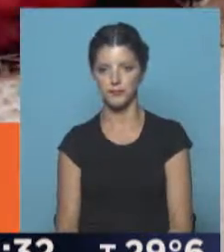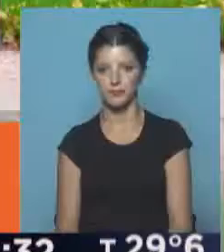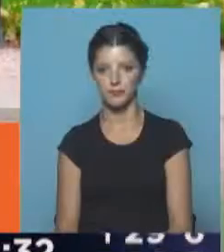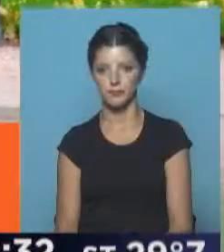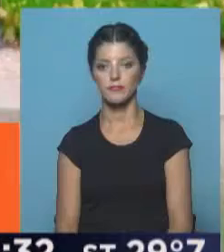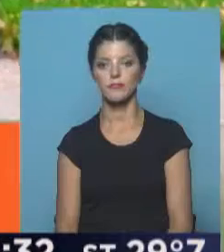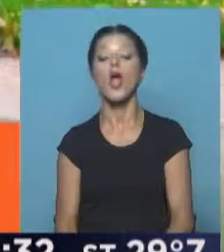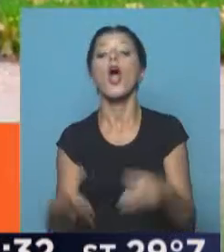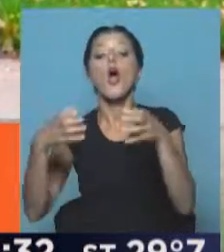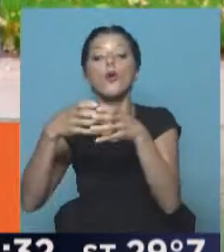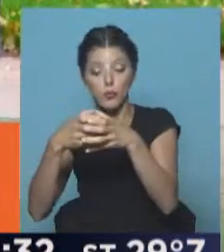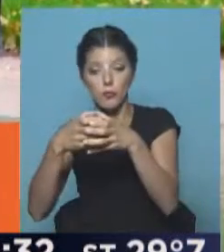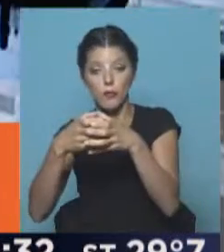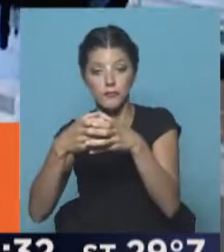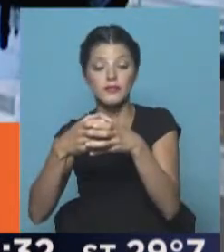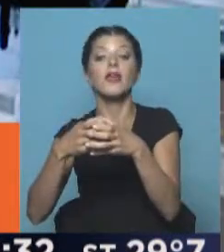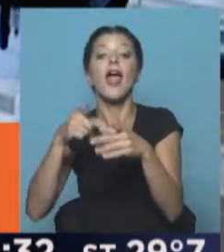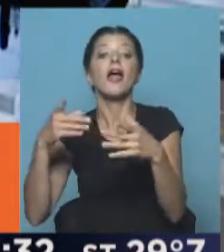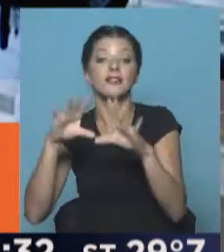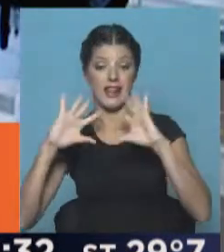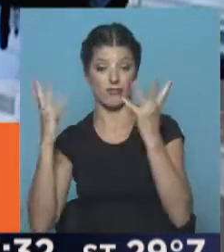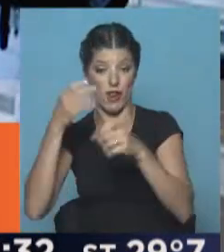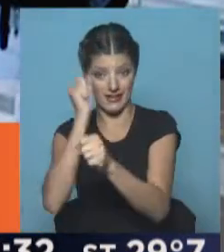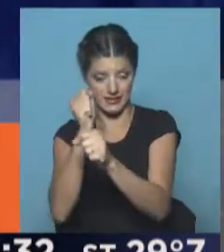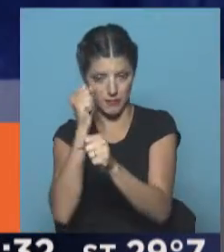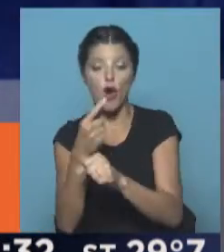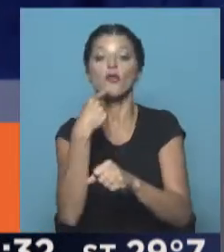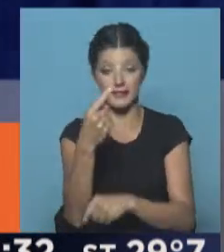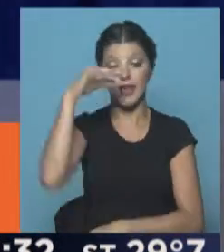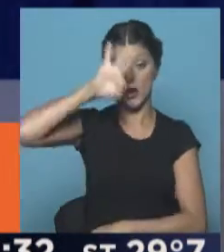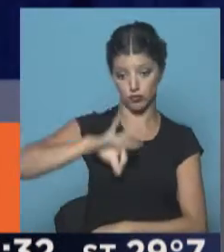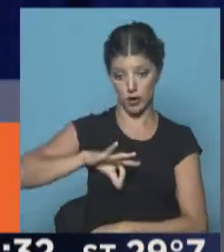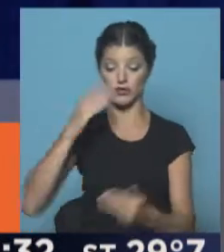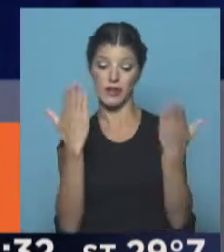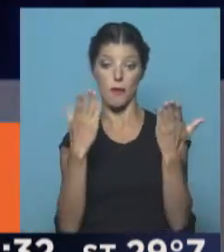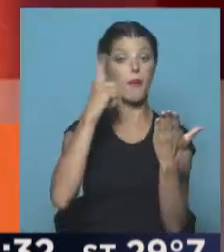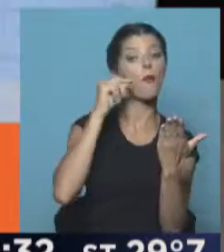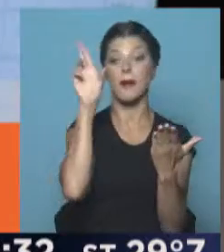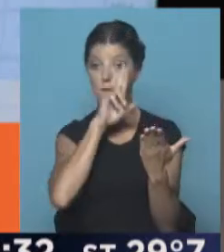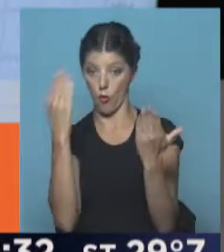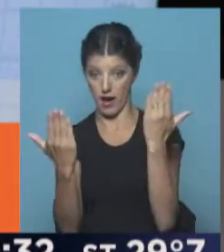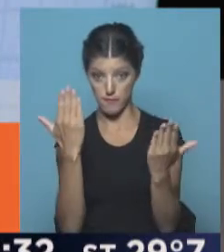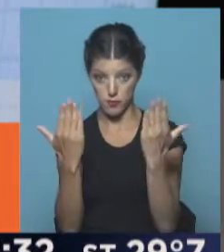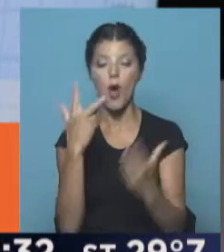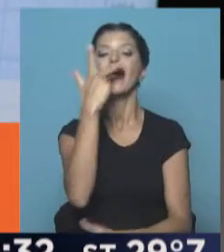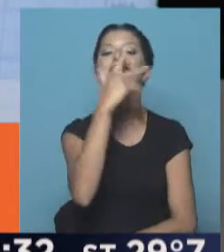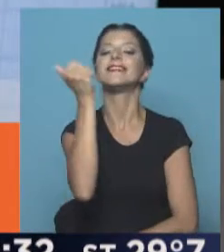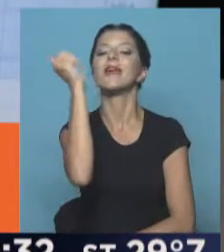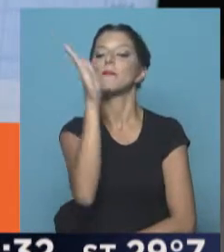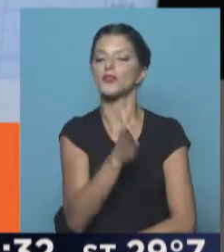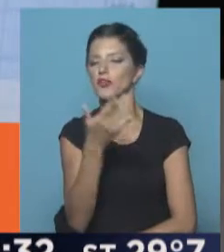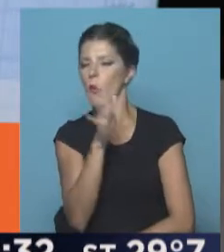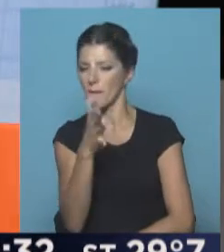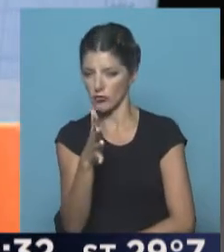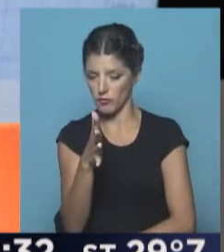Según la Organización Internacional del Trabajo, la diferencia de ingresos entre hombres y mujeres en el mundo alcanza un 36%